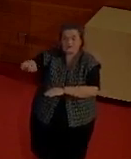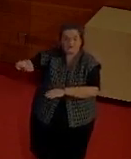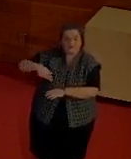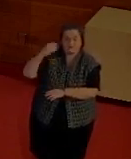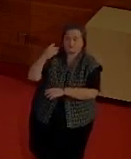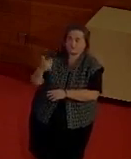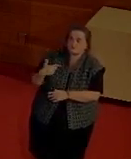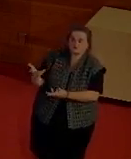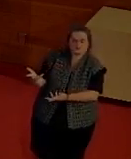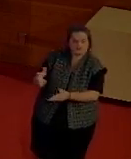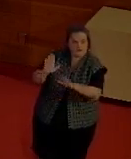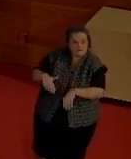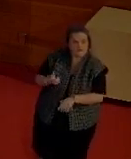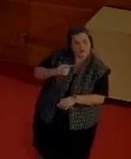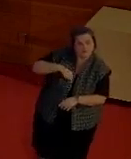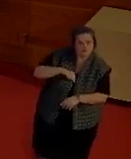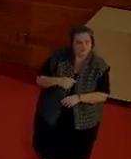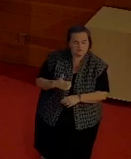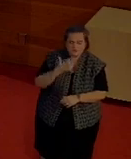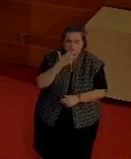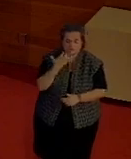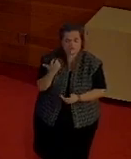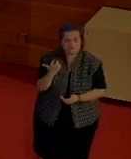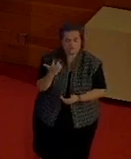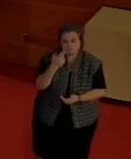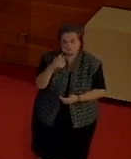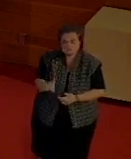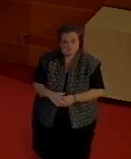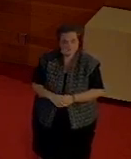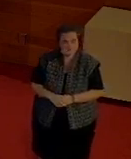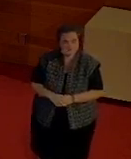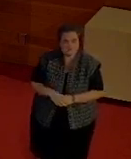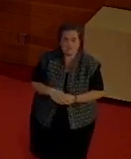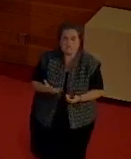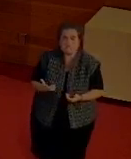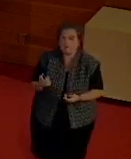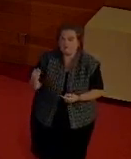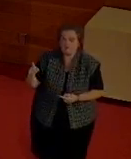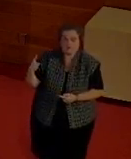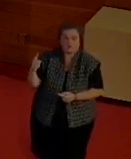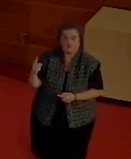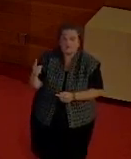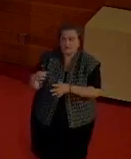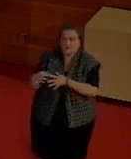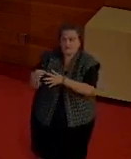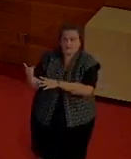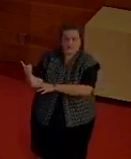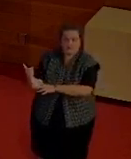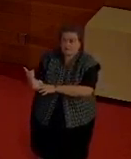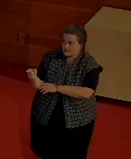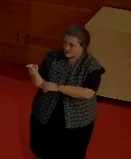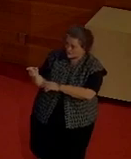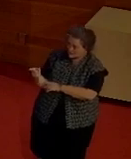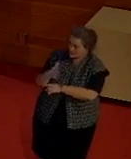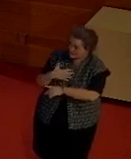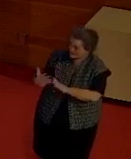o cuando no ha sido el caso hemos mirado a ver si ese que se que por la razón que fuera ha emergido como líder si quiere jugar a nuestro juego